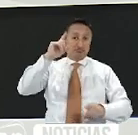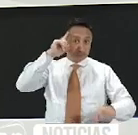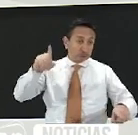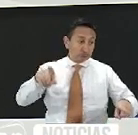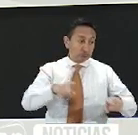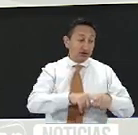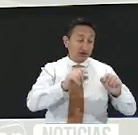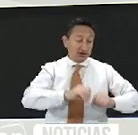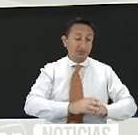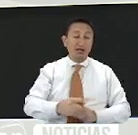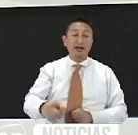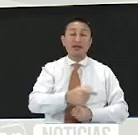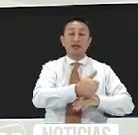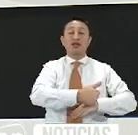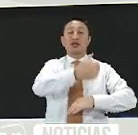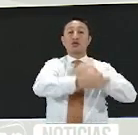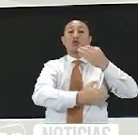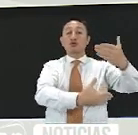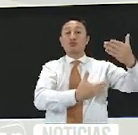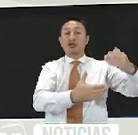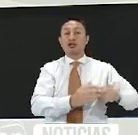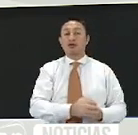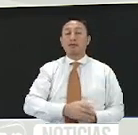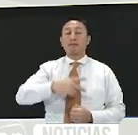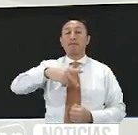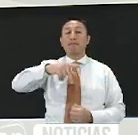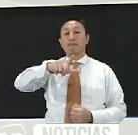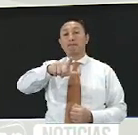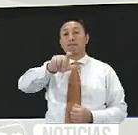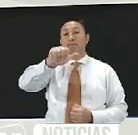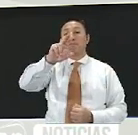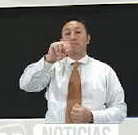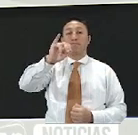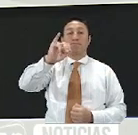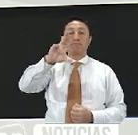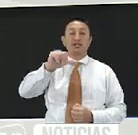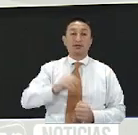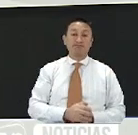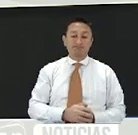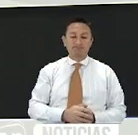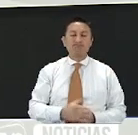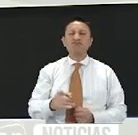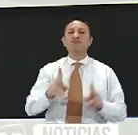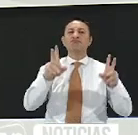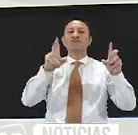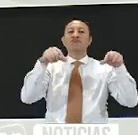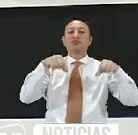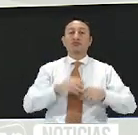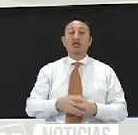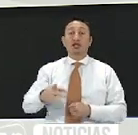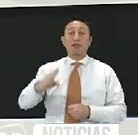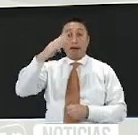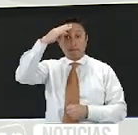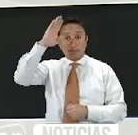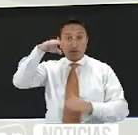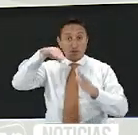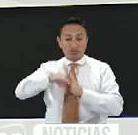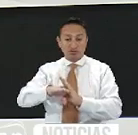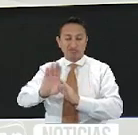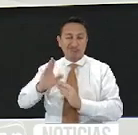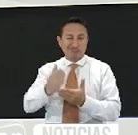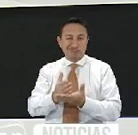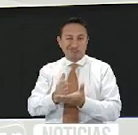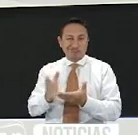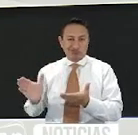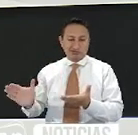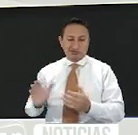llamar a juicio político a la ministra del Interior, Mónica Palencia. El tema de la irrupción en la Embajada de México